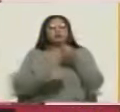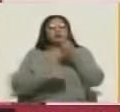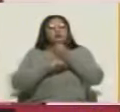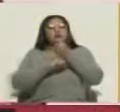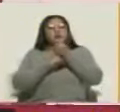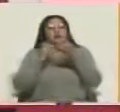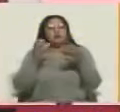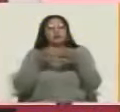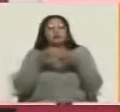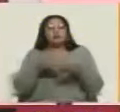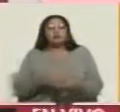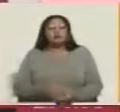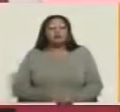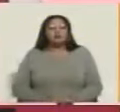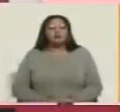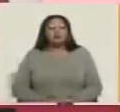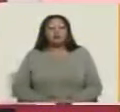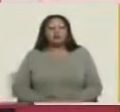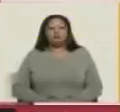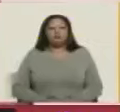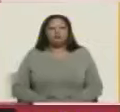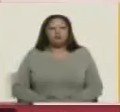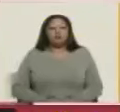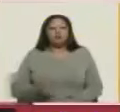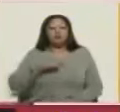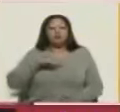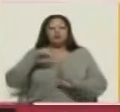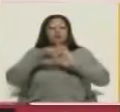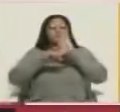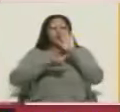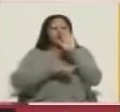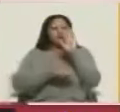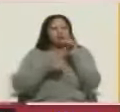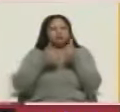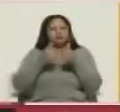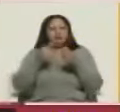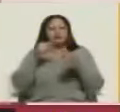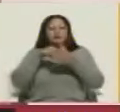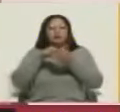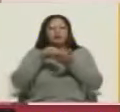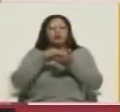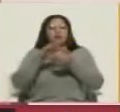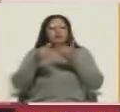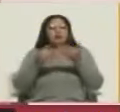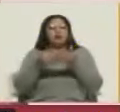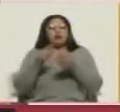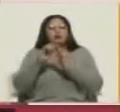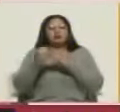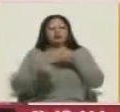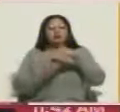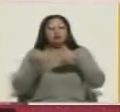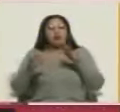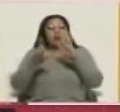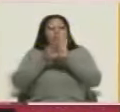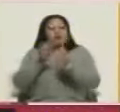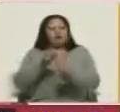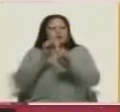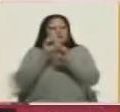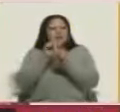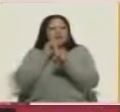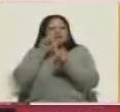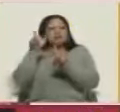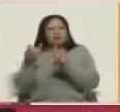partido. Cumplimos así, de manera democrática, con lo establecido en la Constitución y en la ley, la escogencia de nuestro